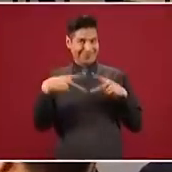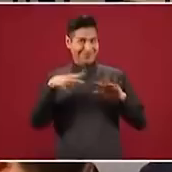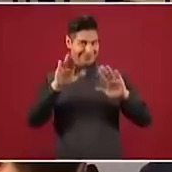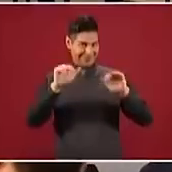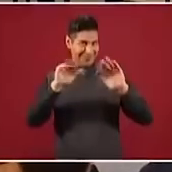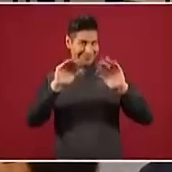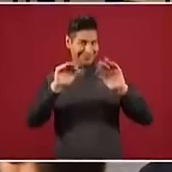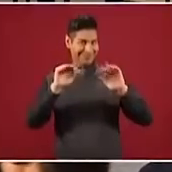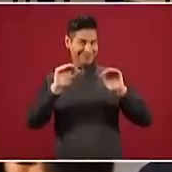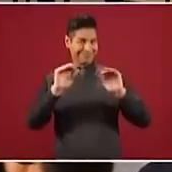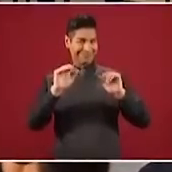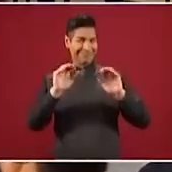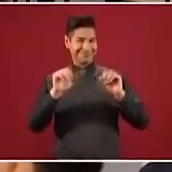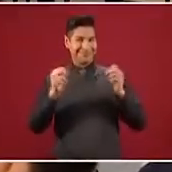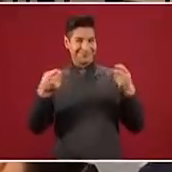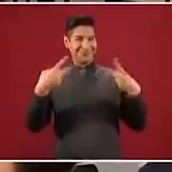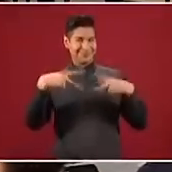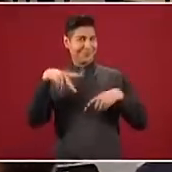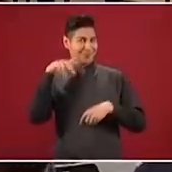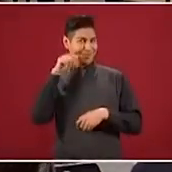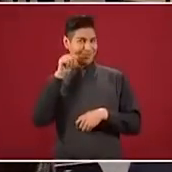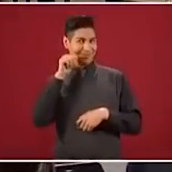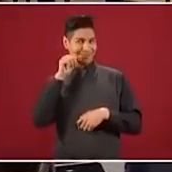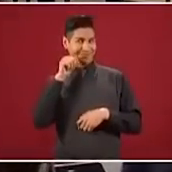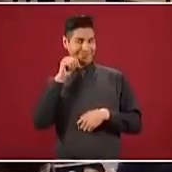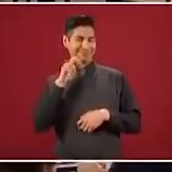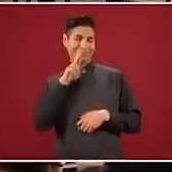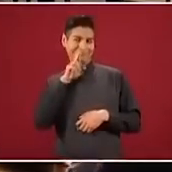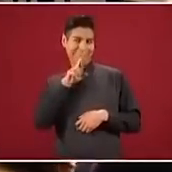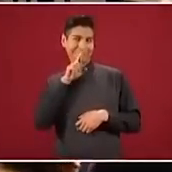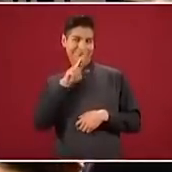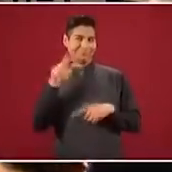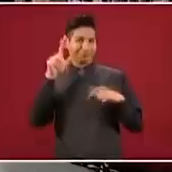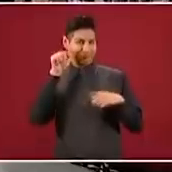Mañana hablamos, mañana vamos a contestar.